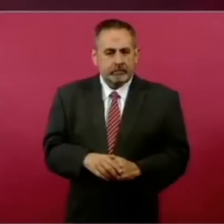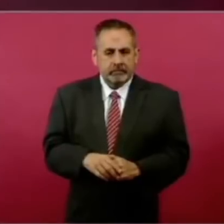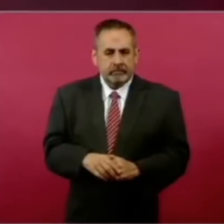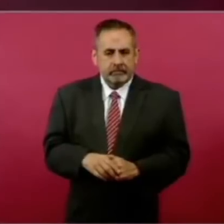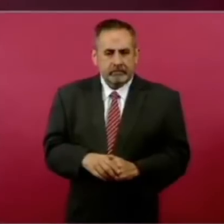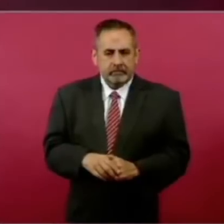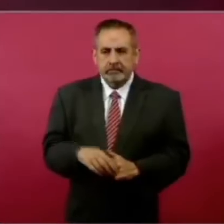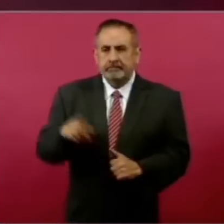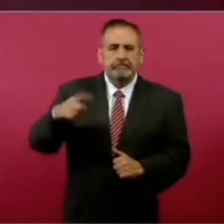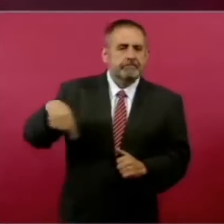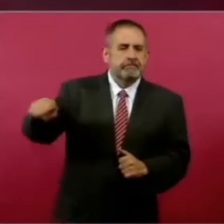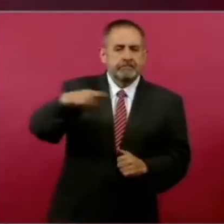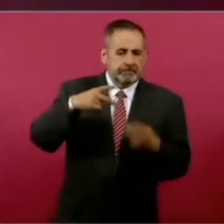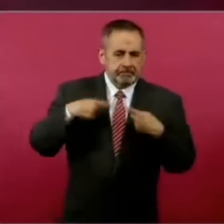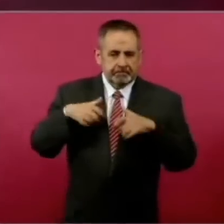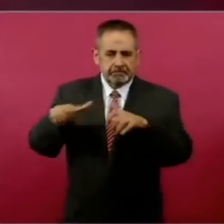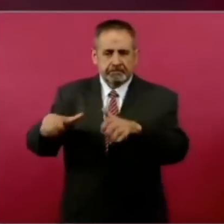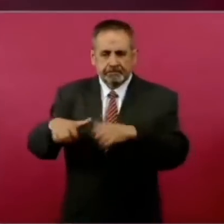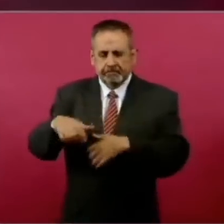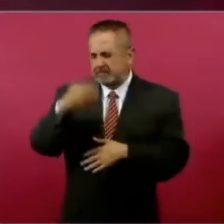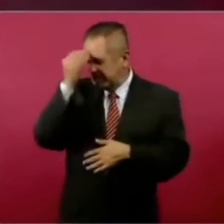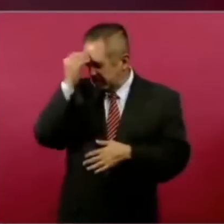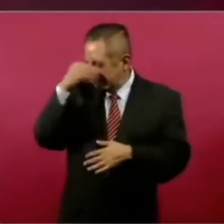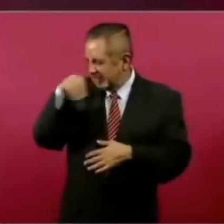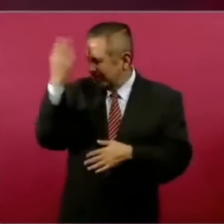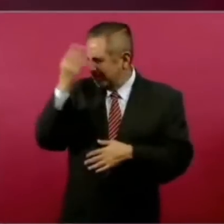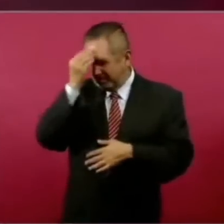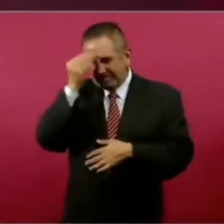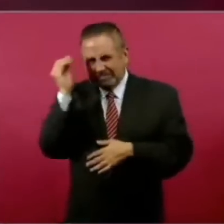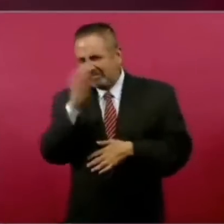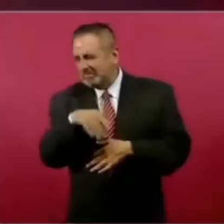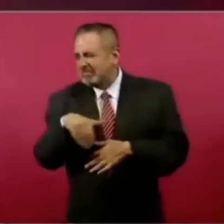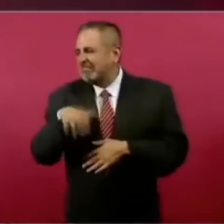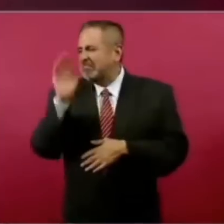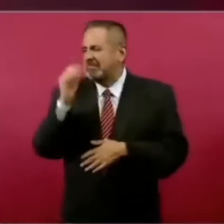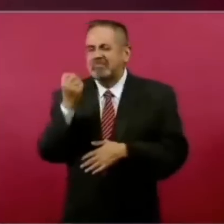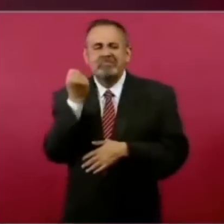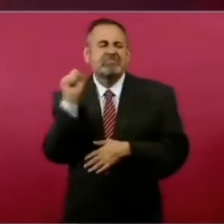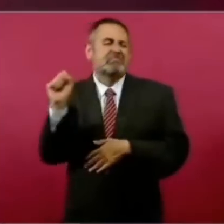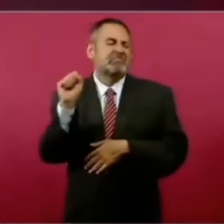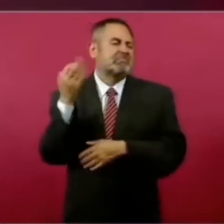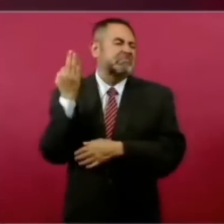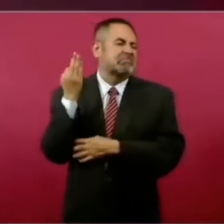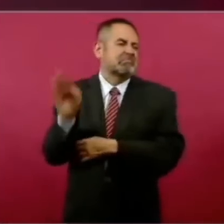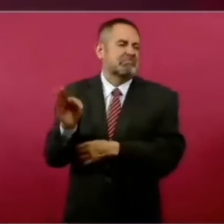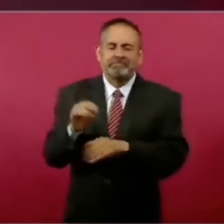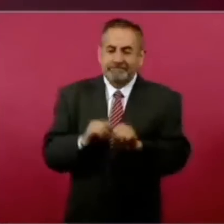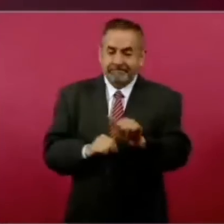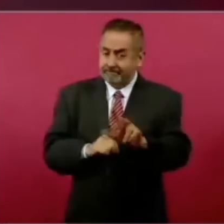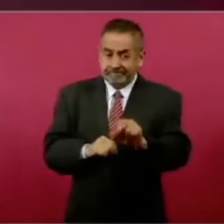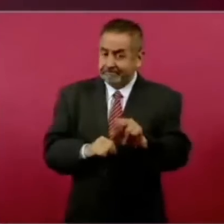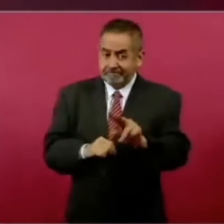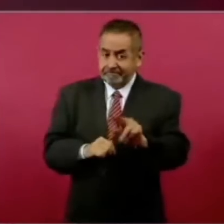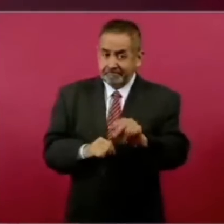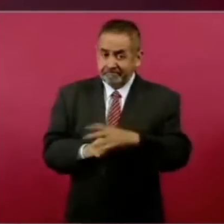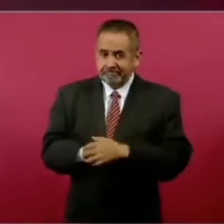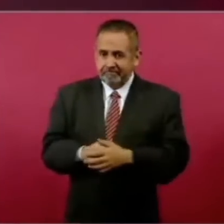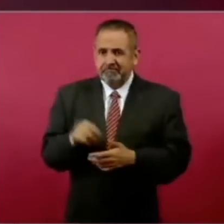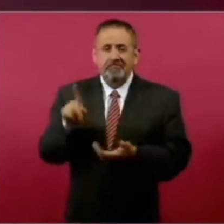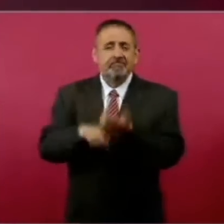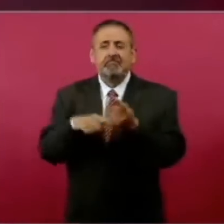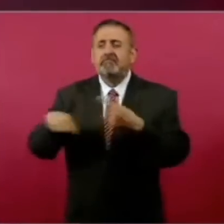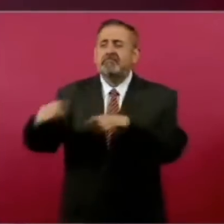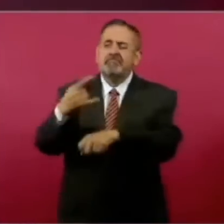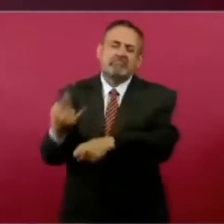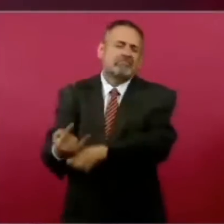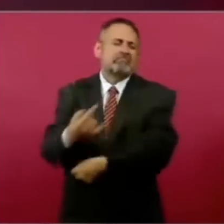se olvidan de uno, de que le dan la espalda a uno, de que son